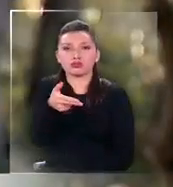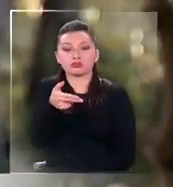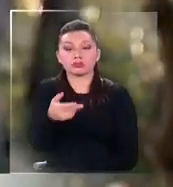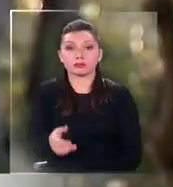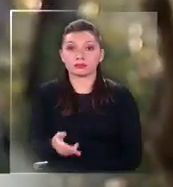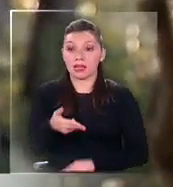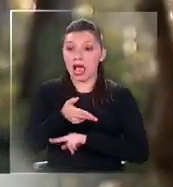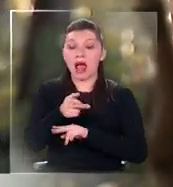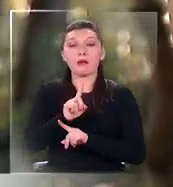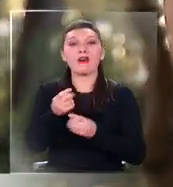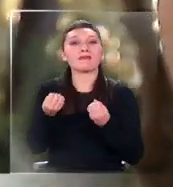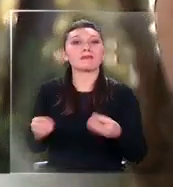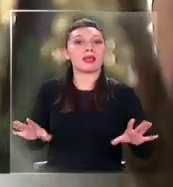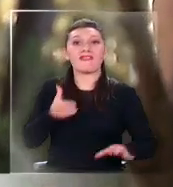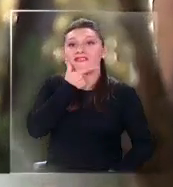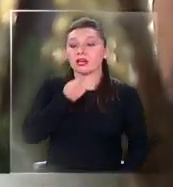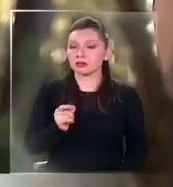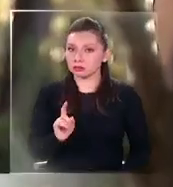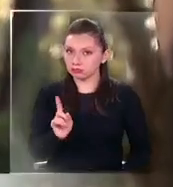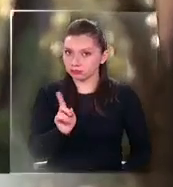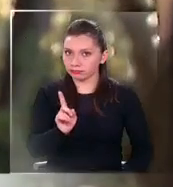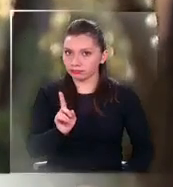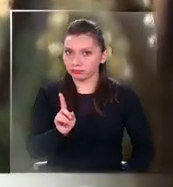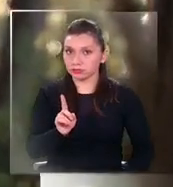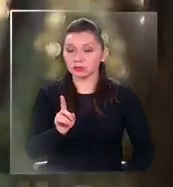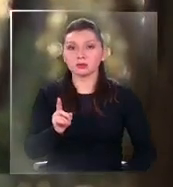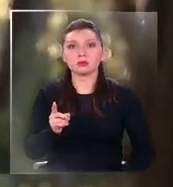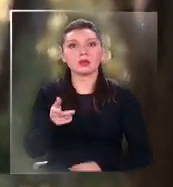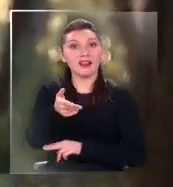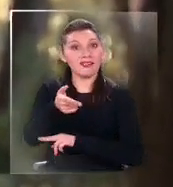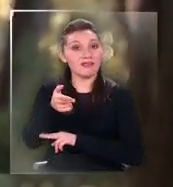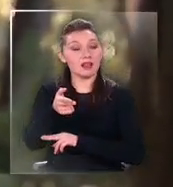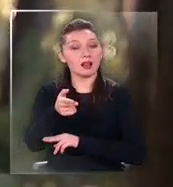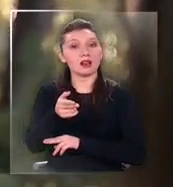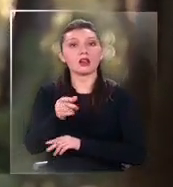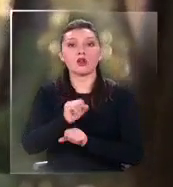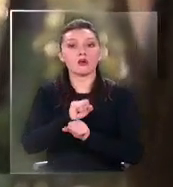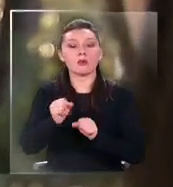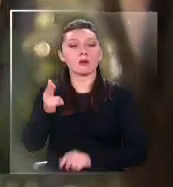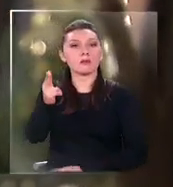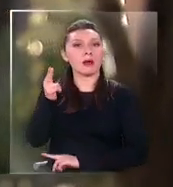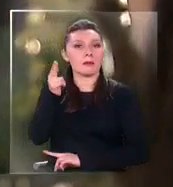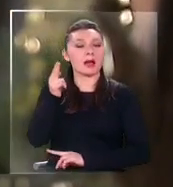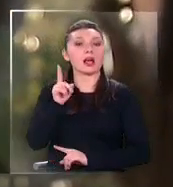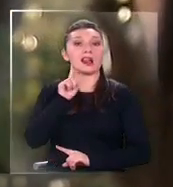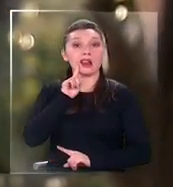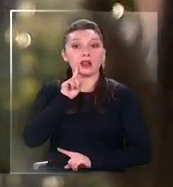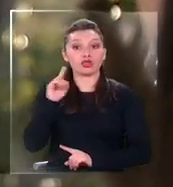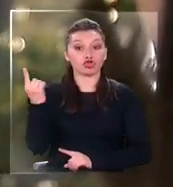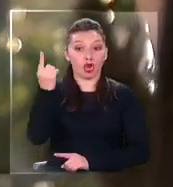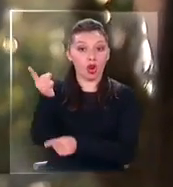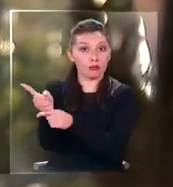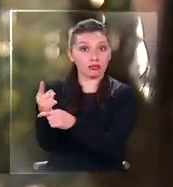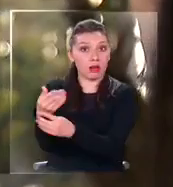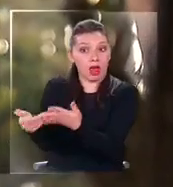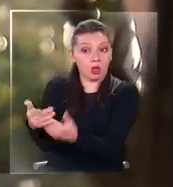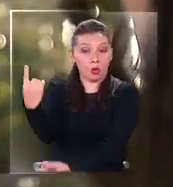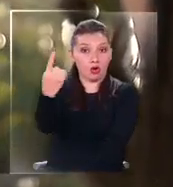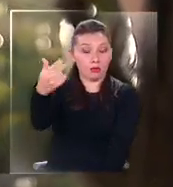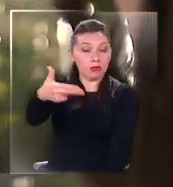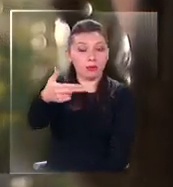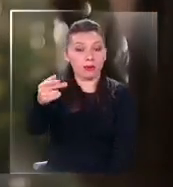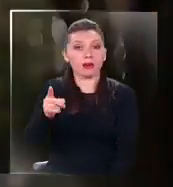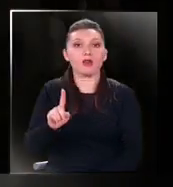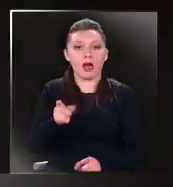no se van a extraviar. Así como en balística se habla que las armas de fuego no se disparan, sino que las disparan las personas, aquí estamos frente a una situación en la